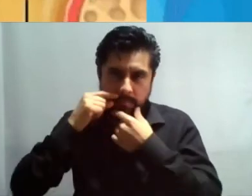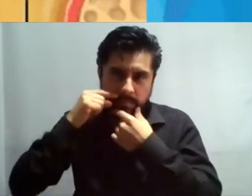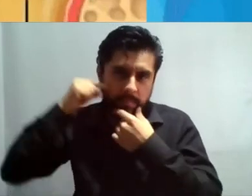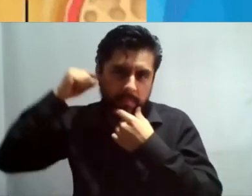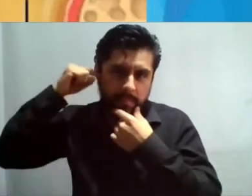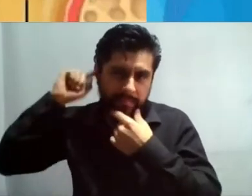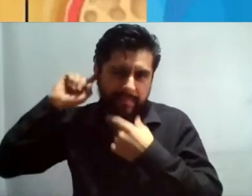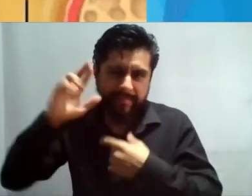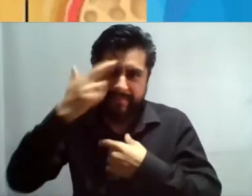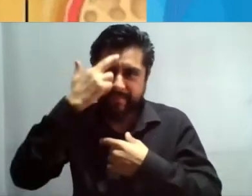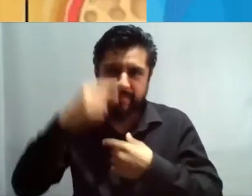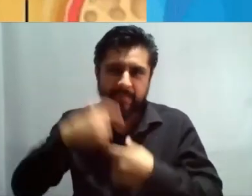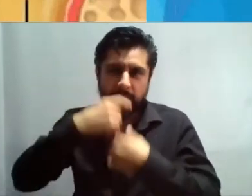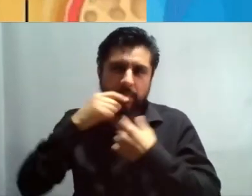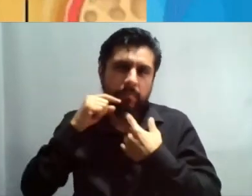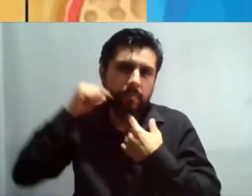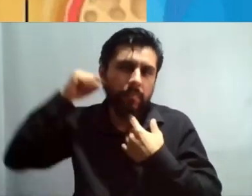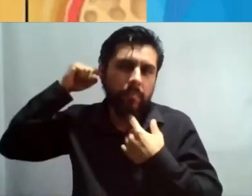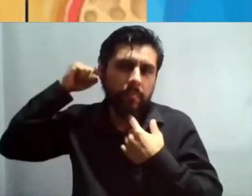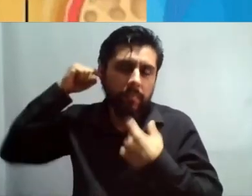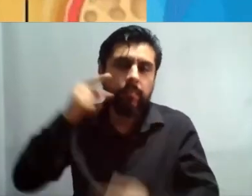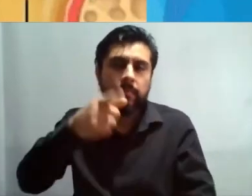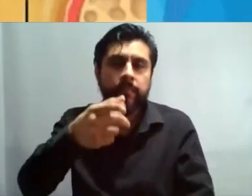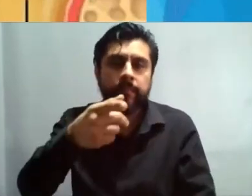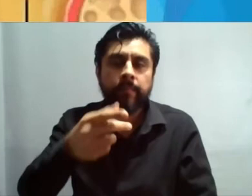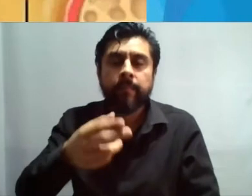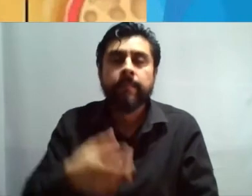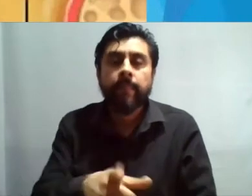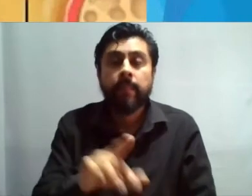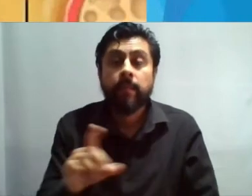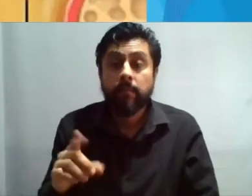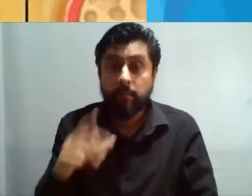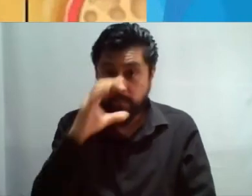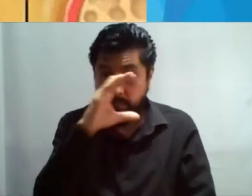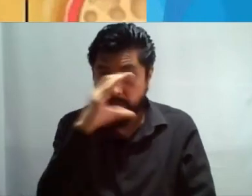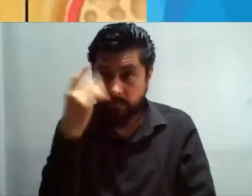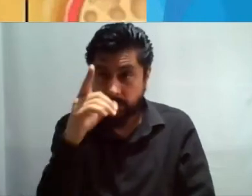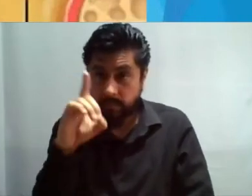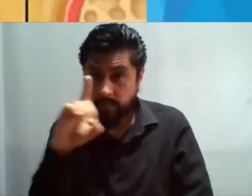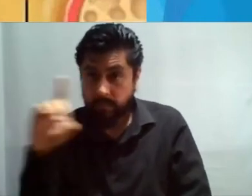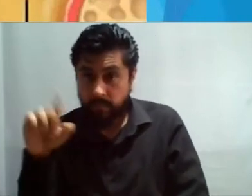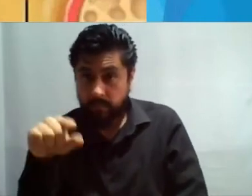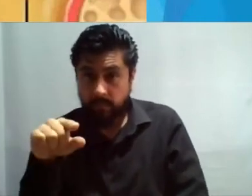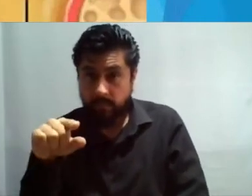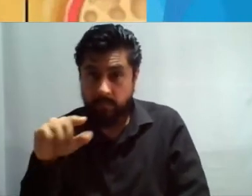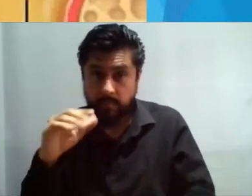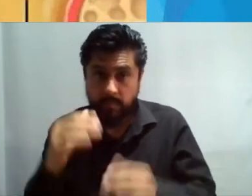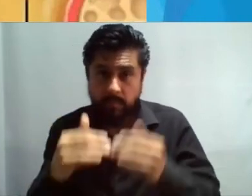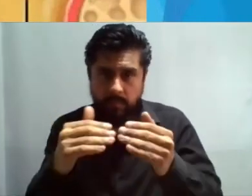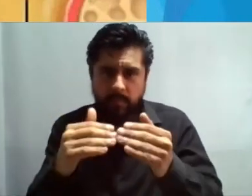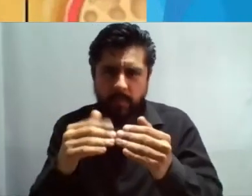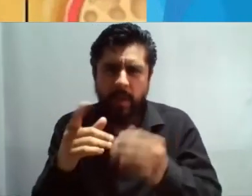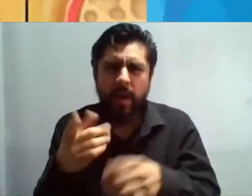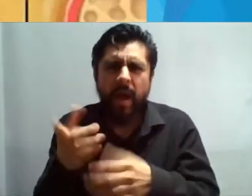con la garganta. Eso es lo normal. La imagen de la derecha vemos que todo lo que está atrás del tímpano está ocupado. ¿Está lleno de